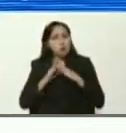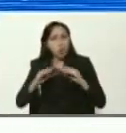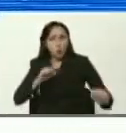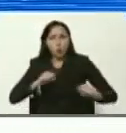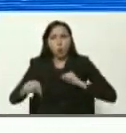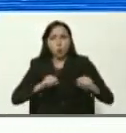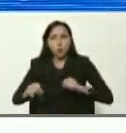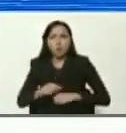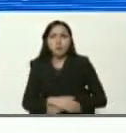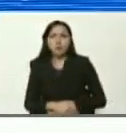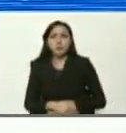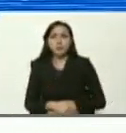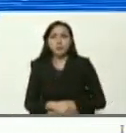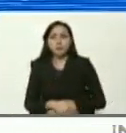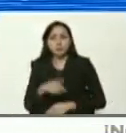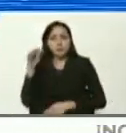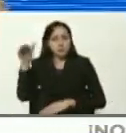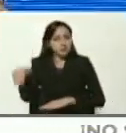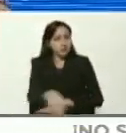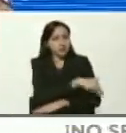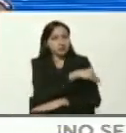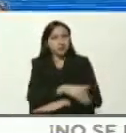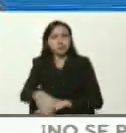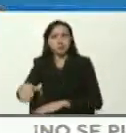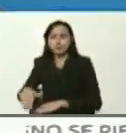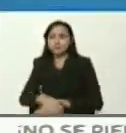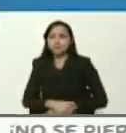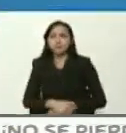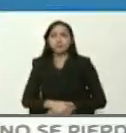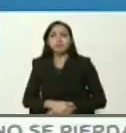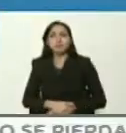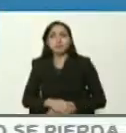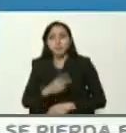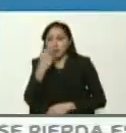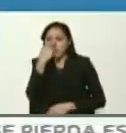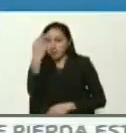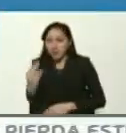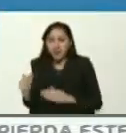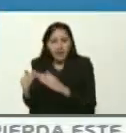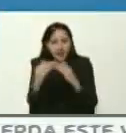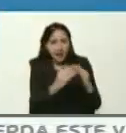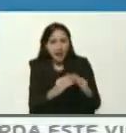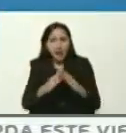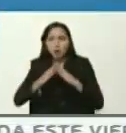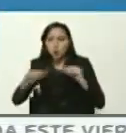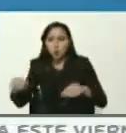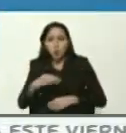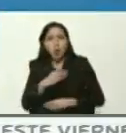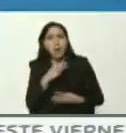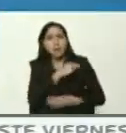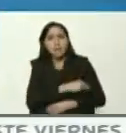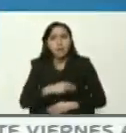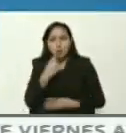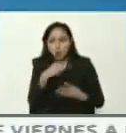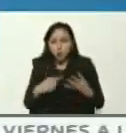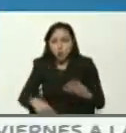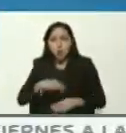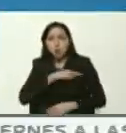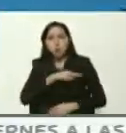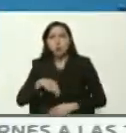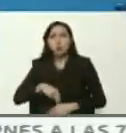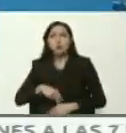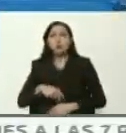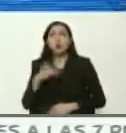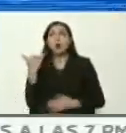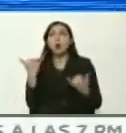movimientos en la calle, recorriendo casa por casa, todas las misiones y grandes misiones. Vámonos al